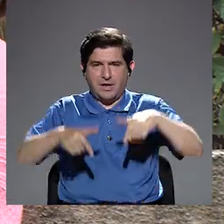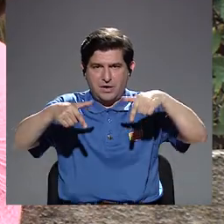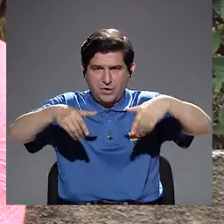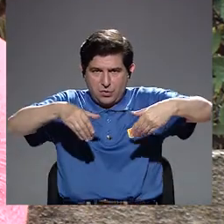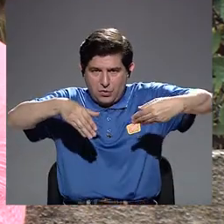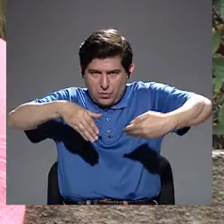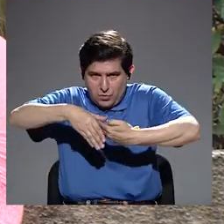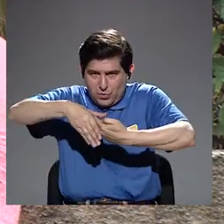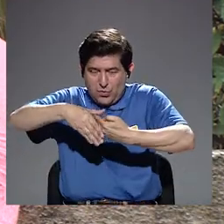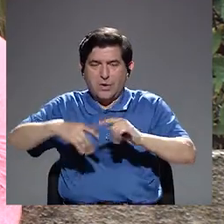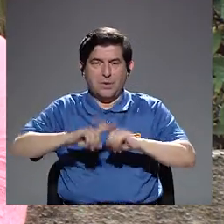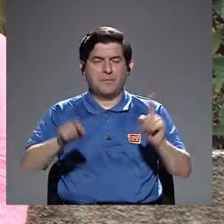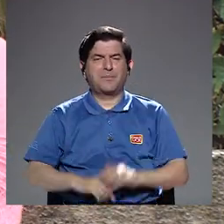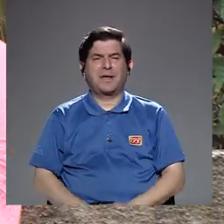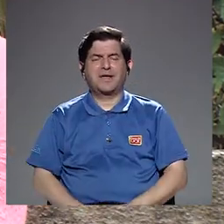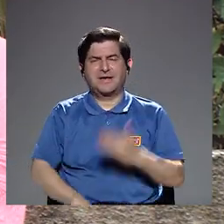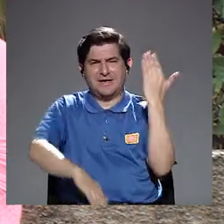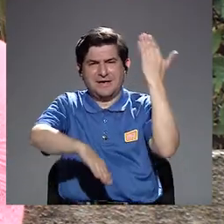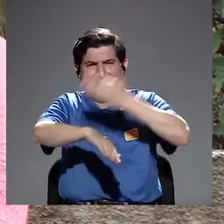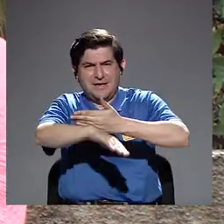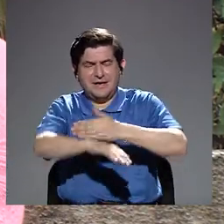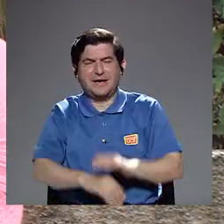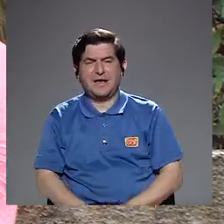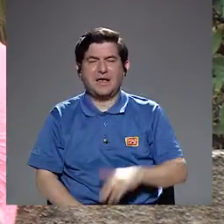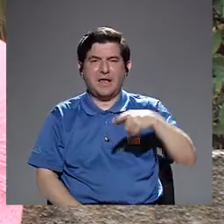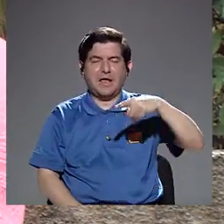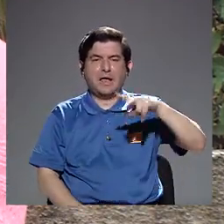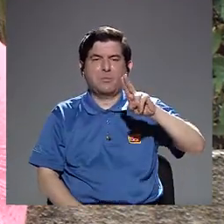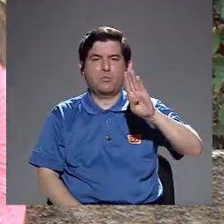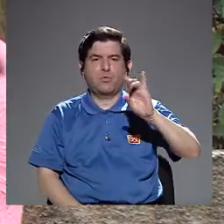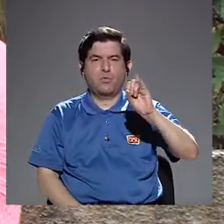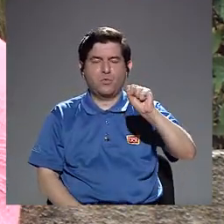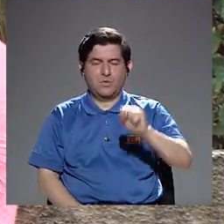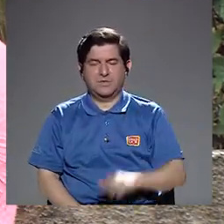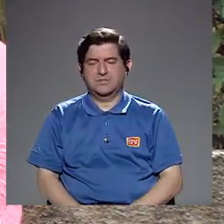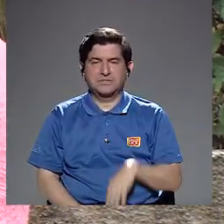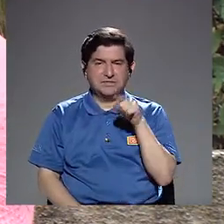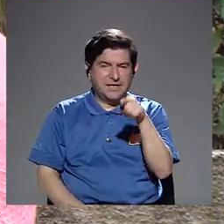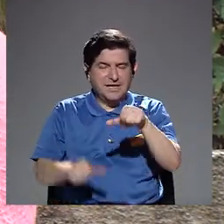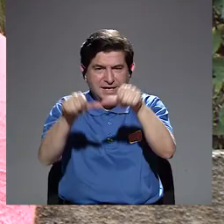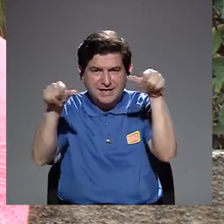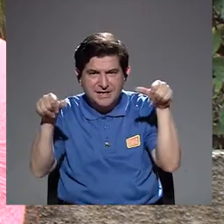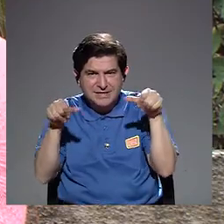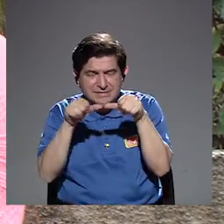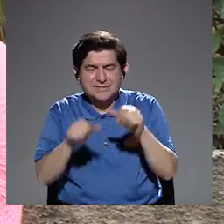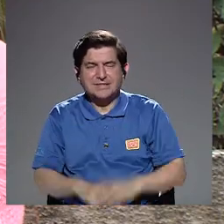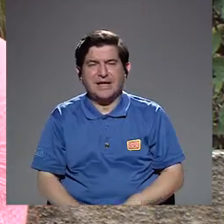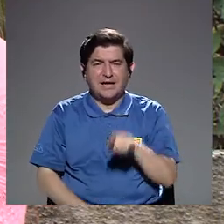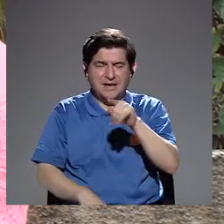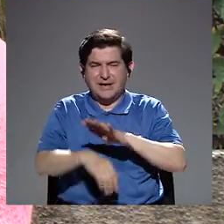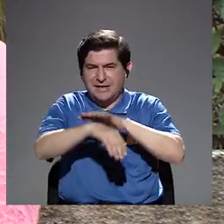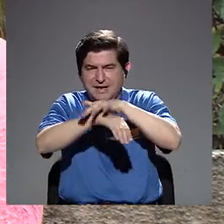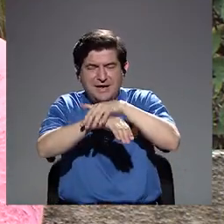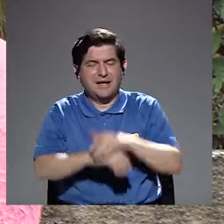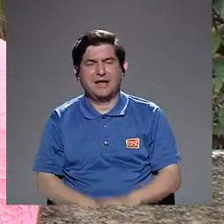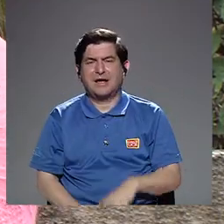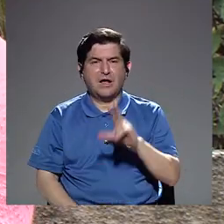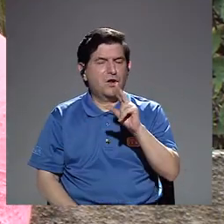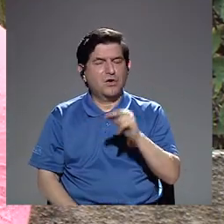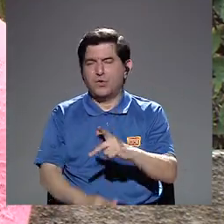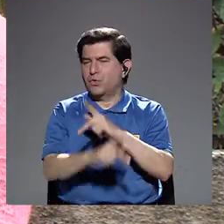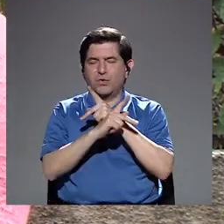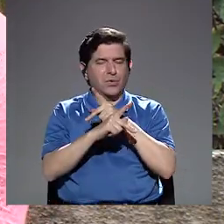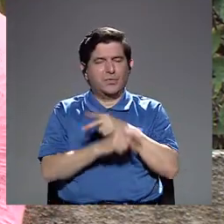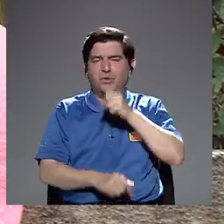Desgraciadamente, como hay lesiones que se encuentran en la zona del pubis, en la zona de Monte de Venus, ahí eso no va a llegar a ser cubierto por un